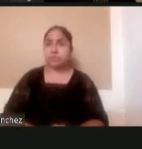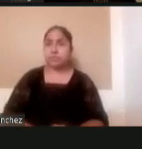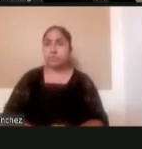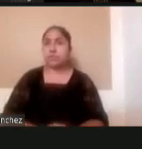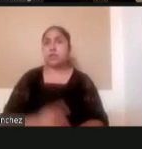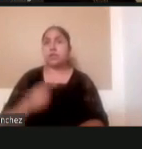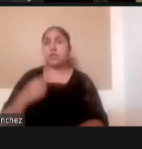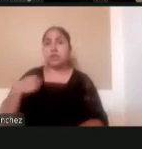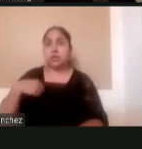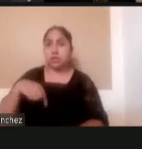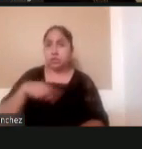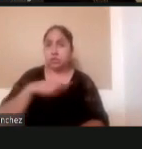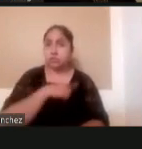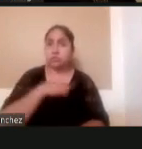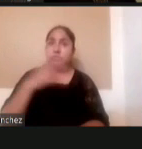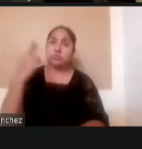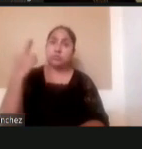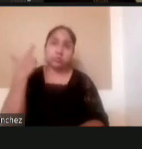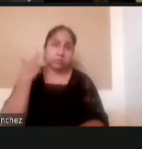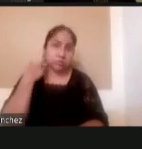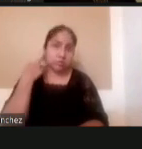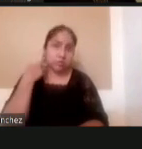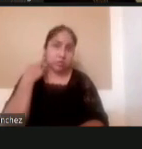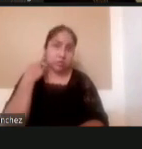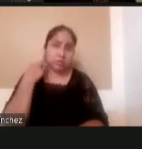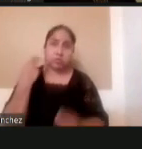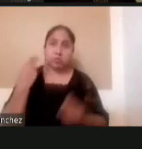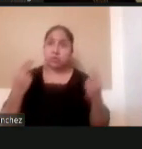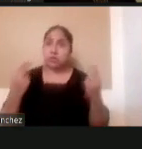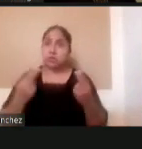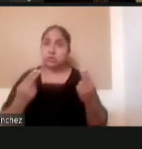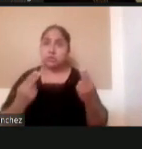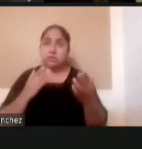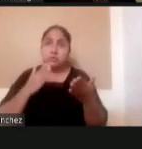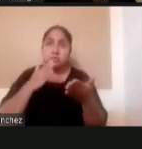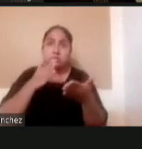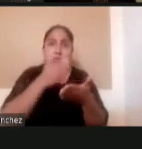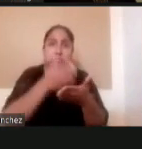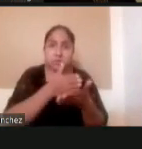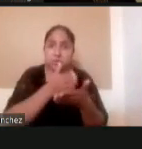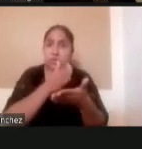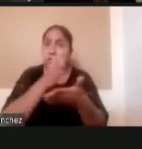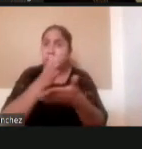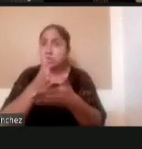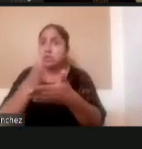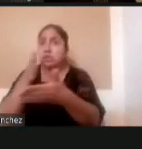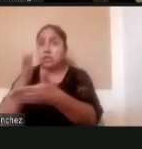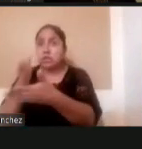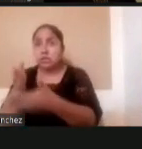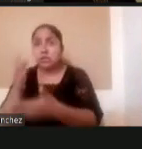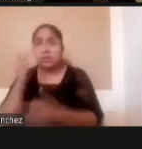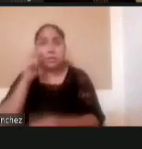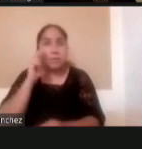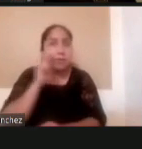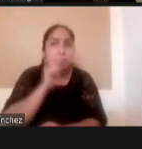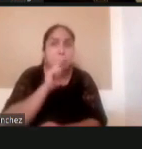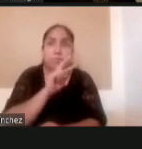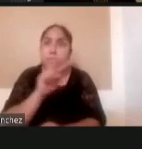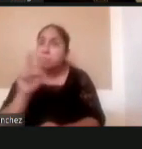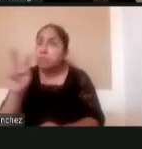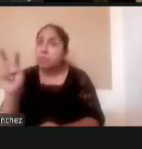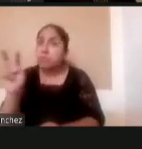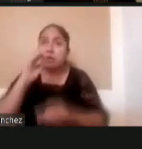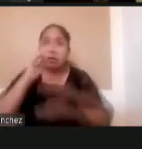tenemos los regidores es hacer trabajo en campo, no nomás trabajo en escritorio. ¿Ok? Para eso se nos da un bono